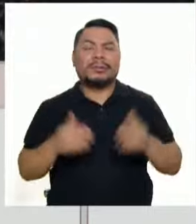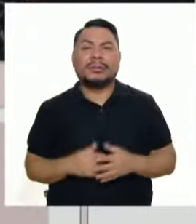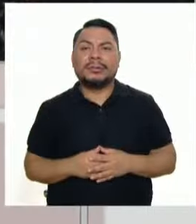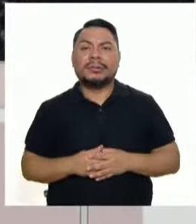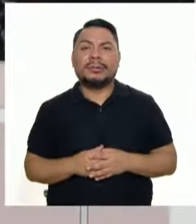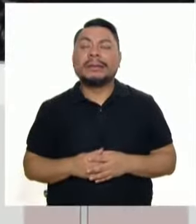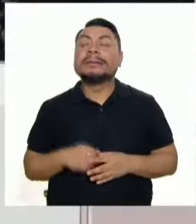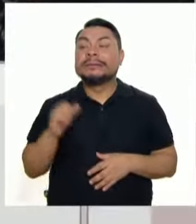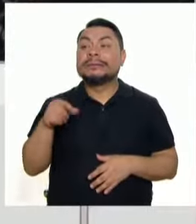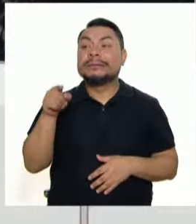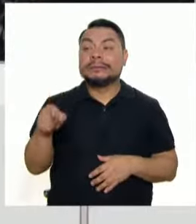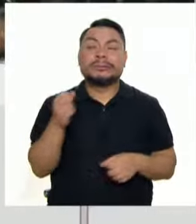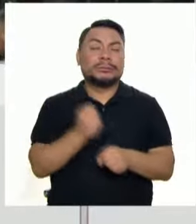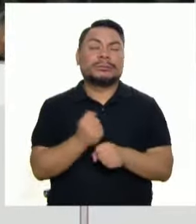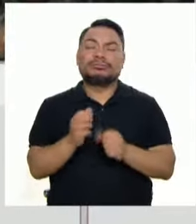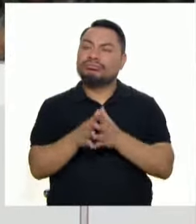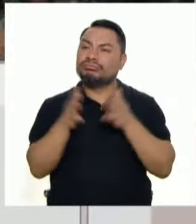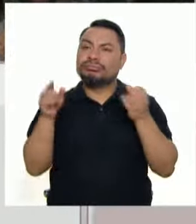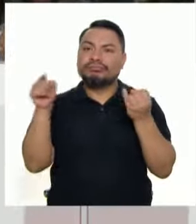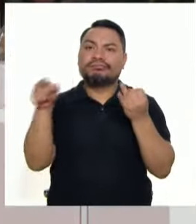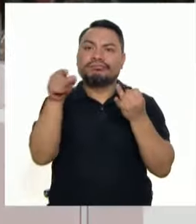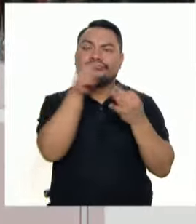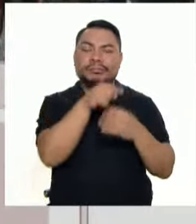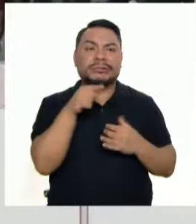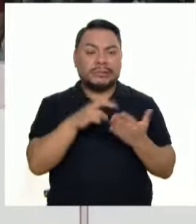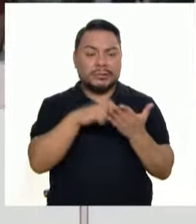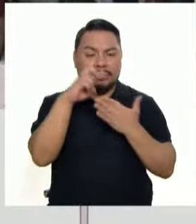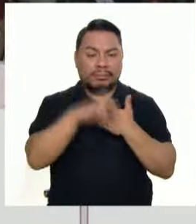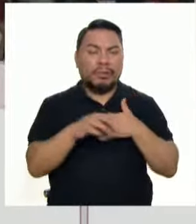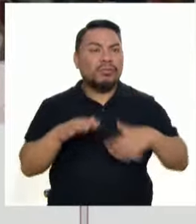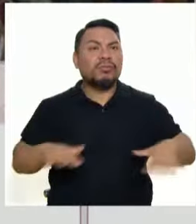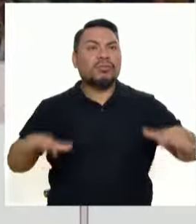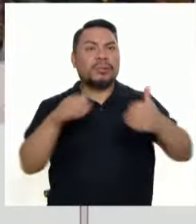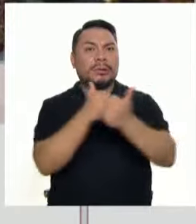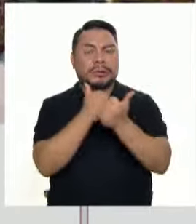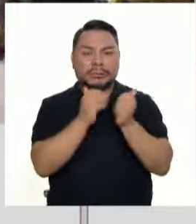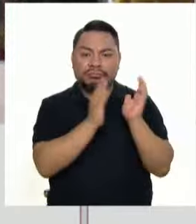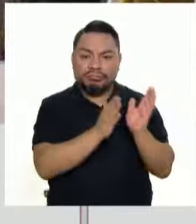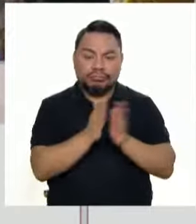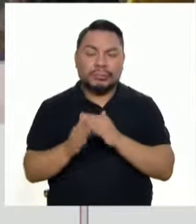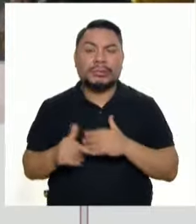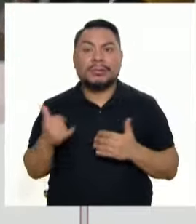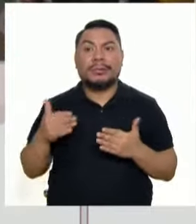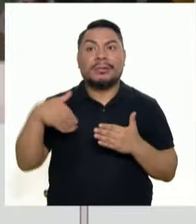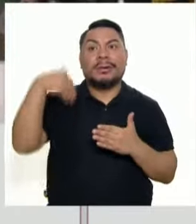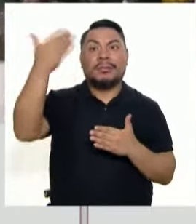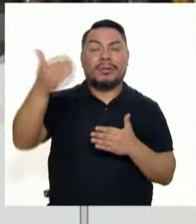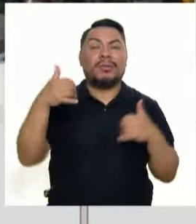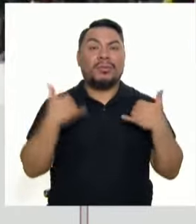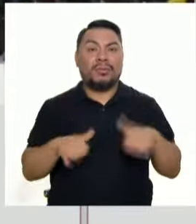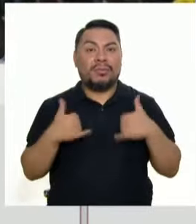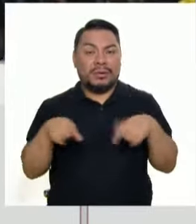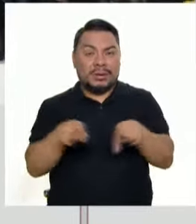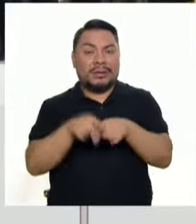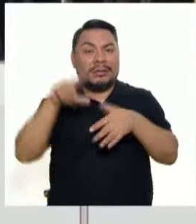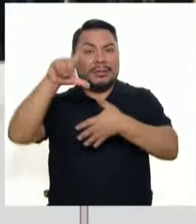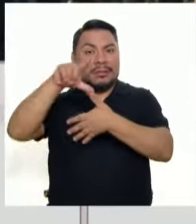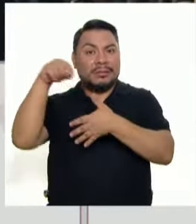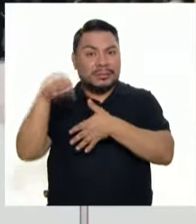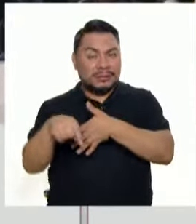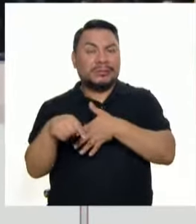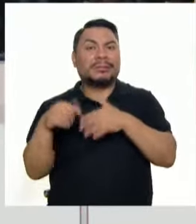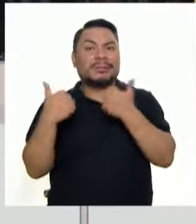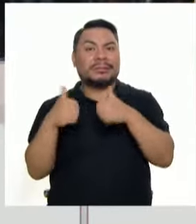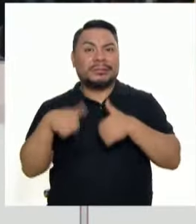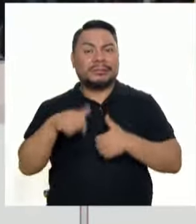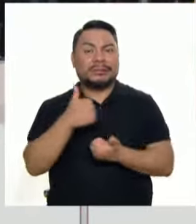trabajo multisectorial, se ha hecho un plan ciudad y justamente ahora con los bolivarianos, que somos la edición bicentenario, tenemos